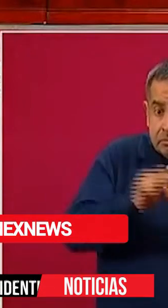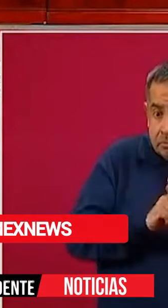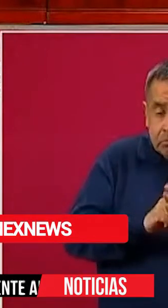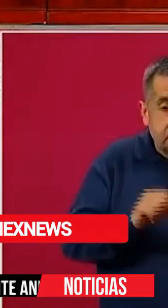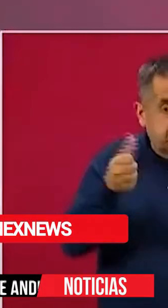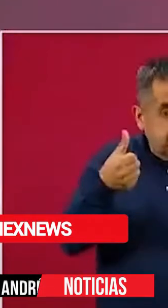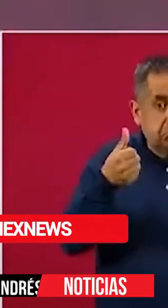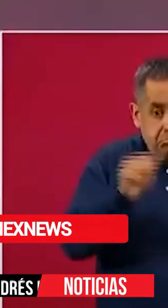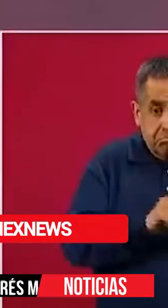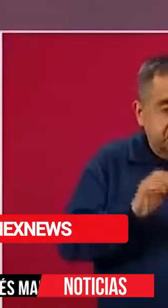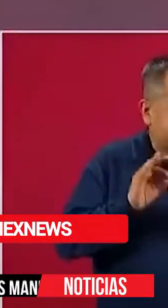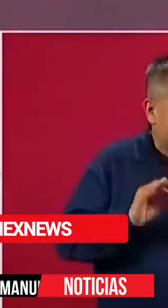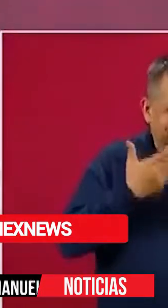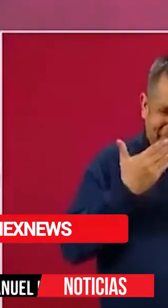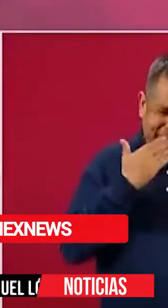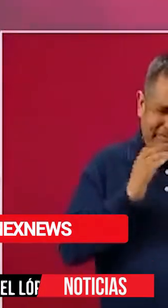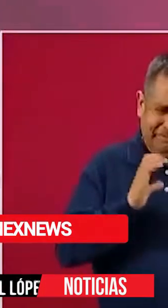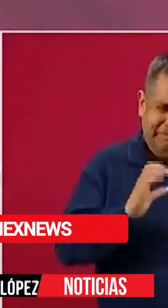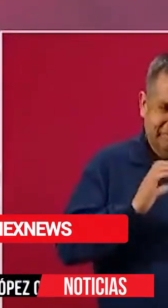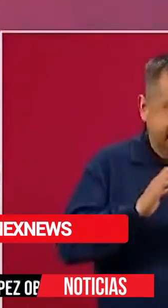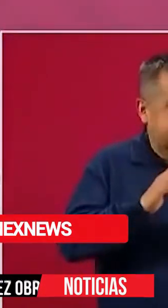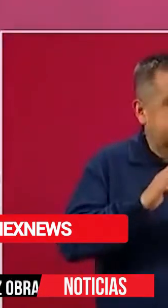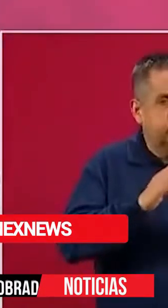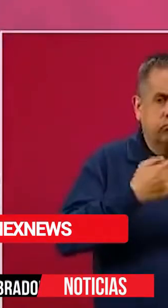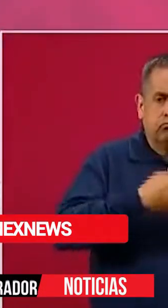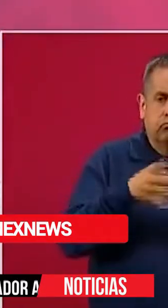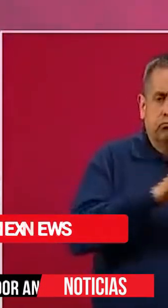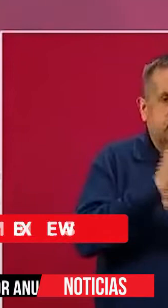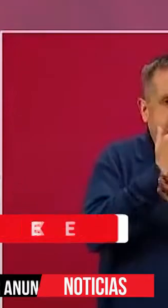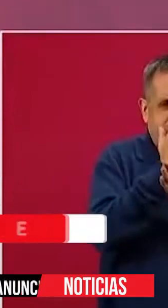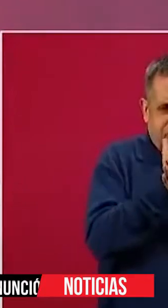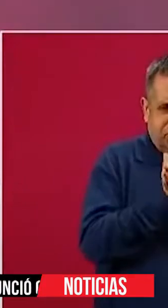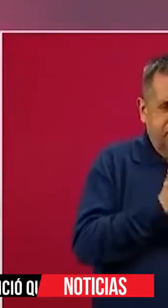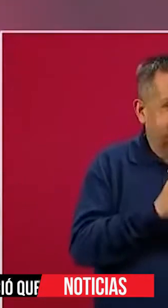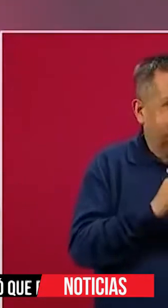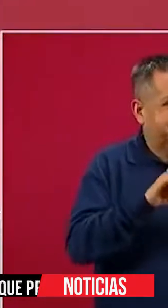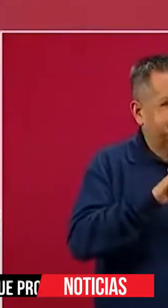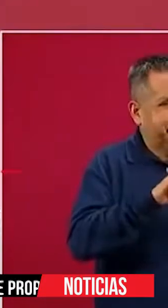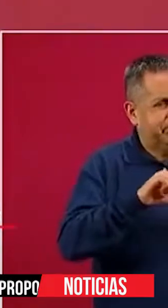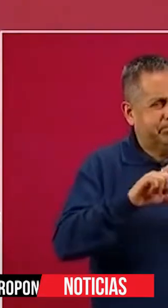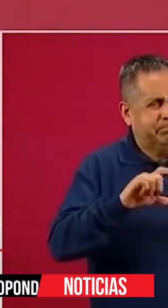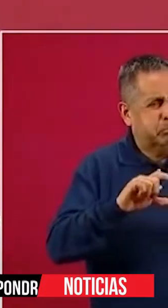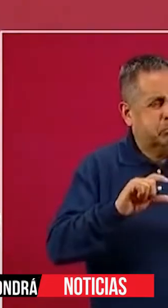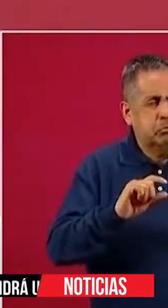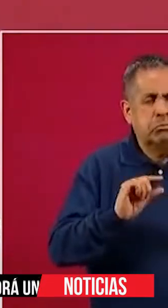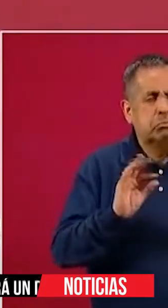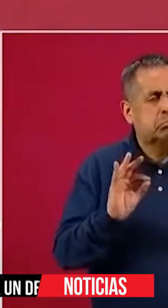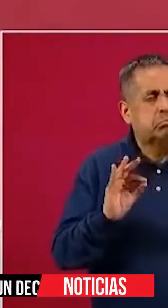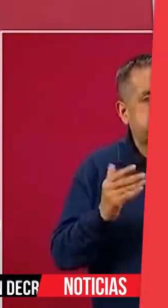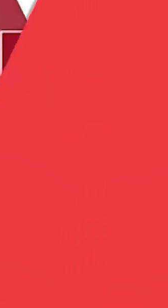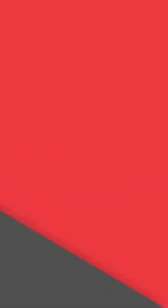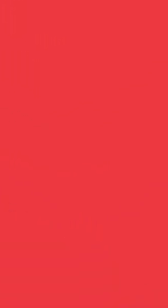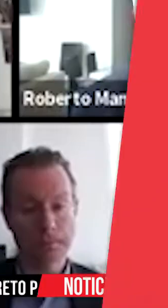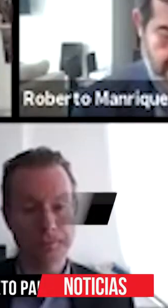por coronavirus. Y ante el rebrote de coronavirus en 8 entidades del país, López-Gatell pidió aplicar los protocolos